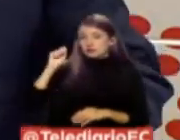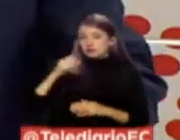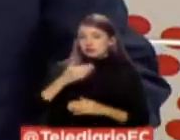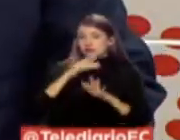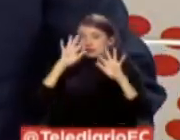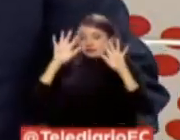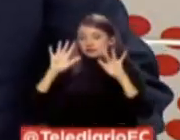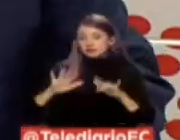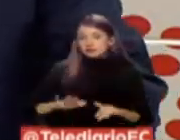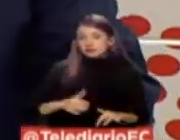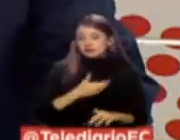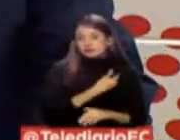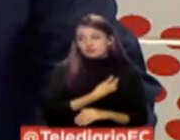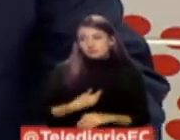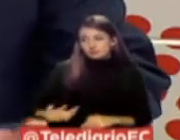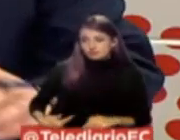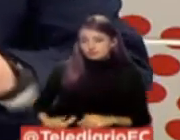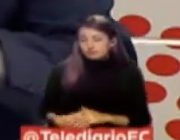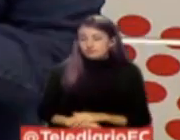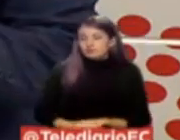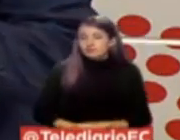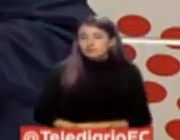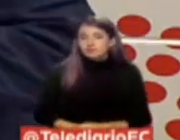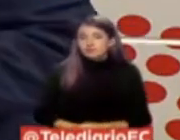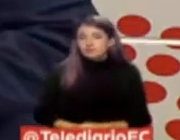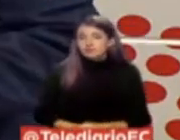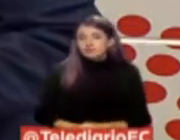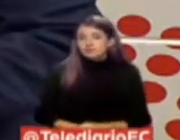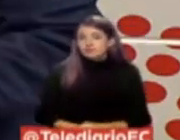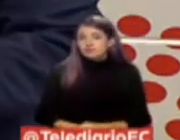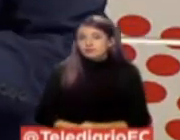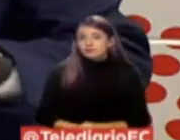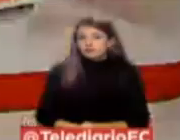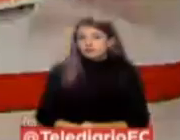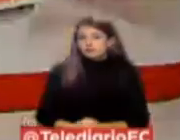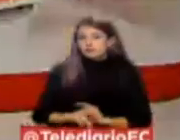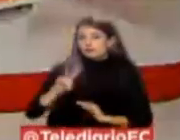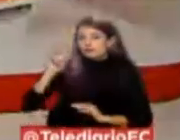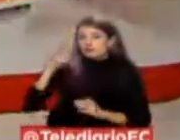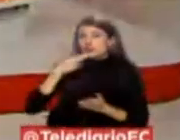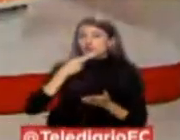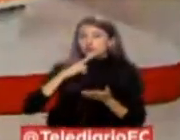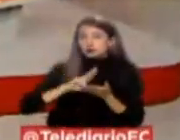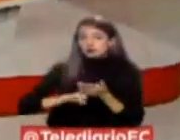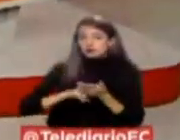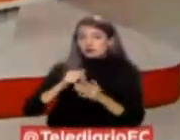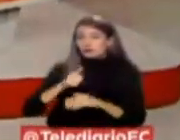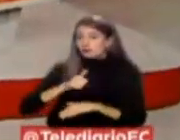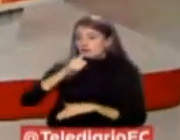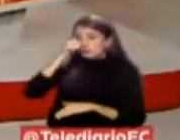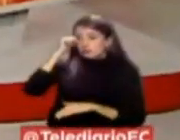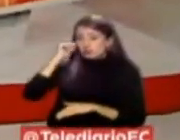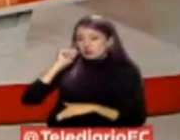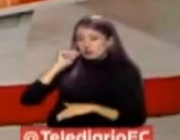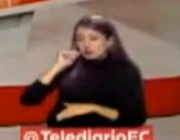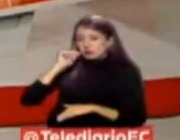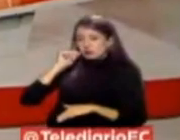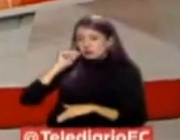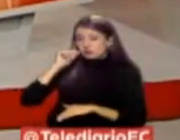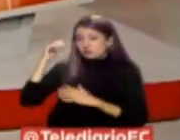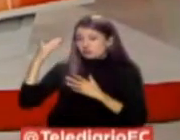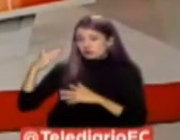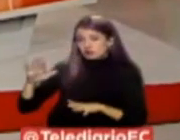República. Gracias por estar aquí. Aparecieron dos comunicados, uno ayer que se refería a